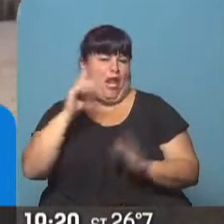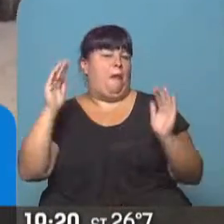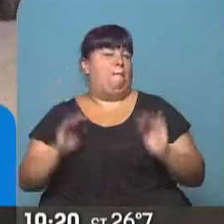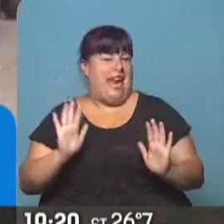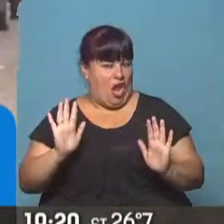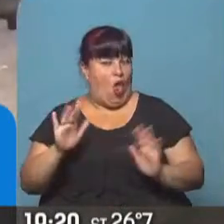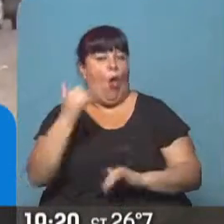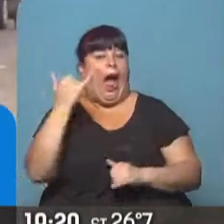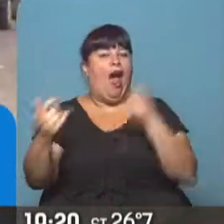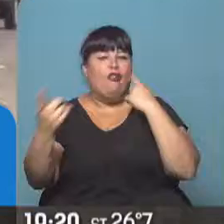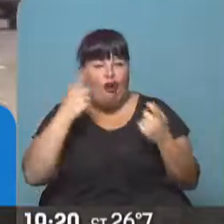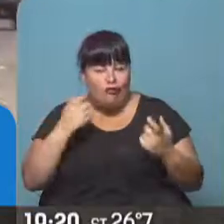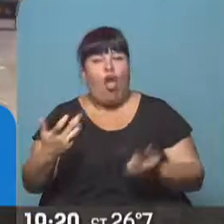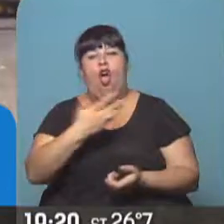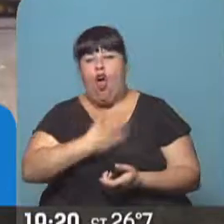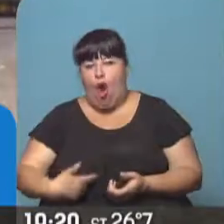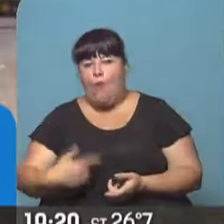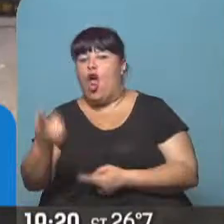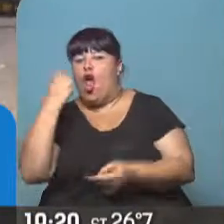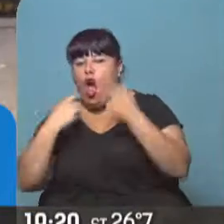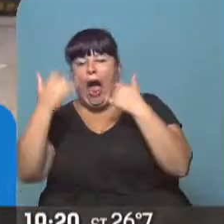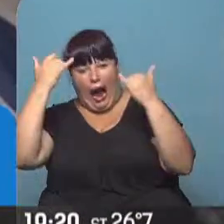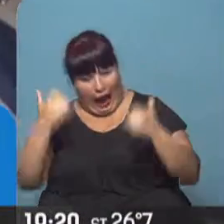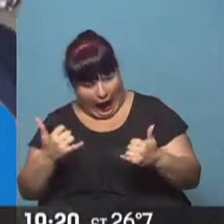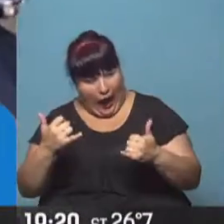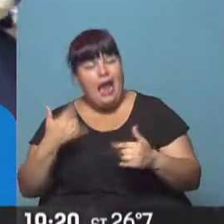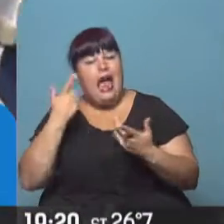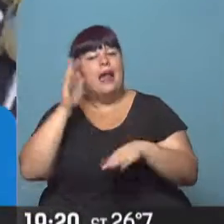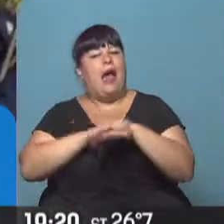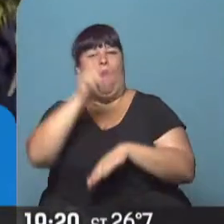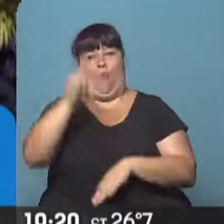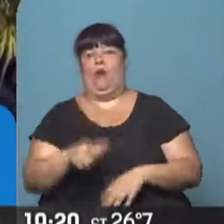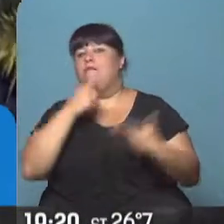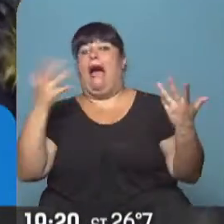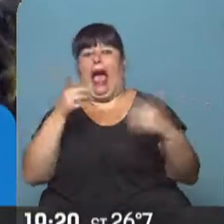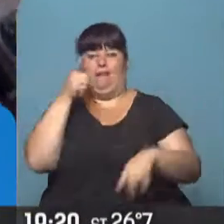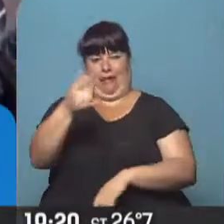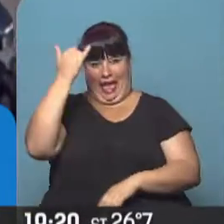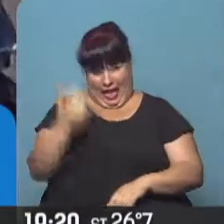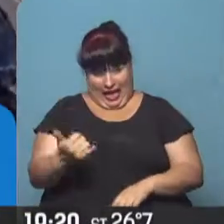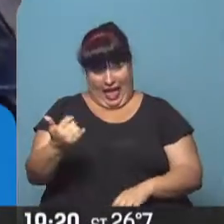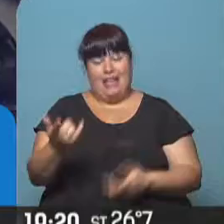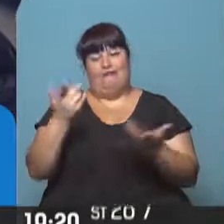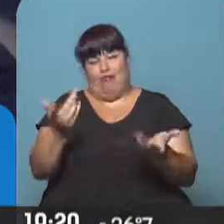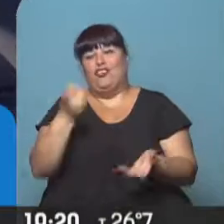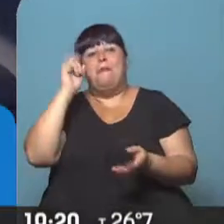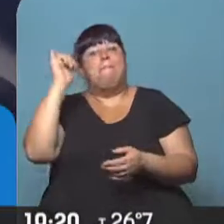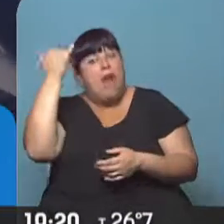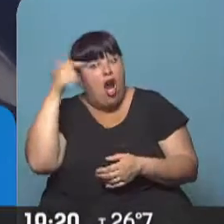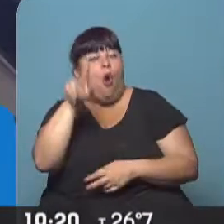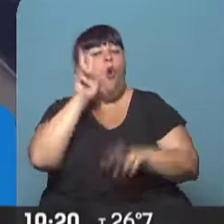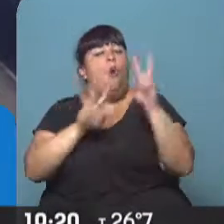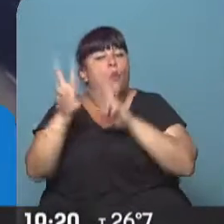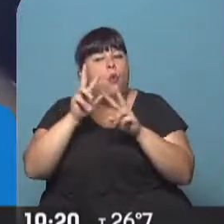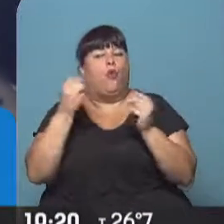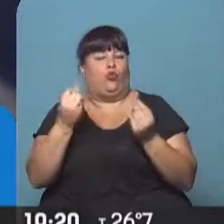acotado. Son lugares controlados, el gobierno los controla y tenés un responsable ante cualquier situación. Entonces la idea es que busquen